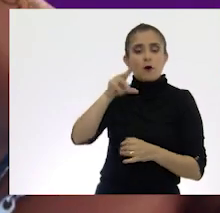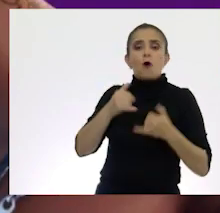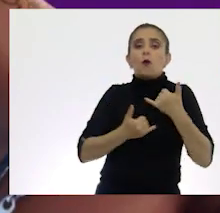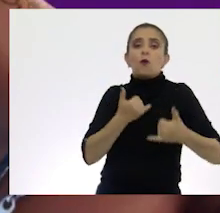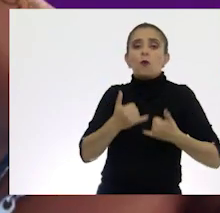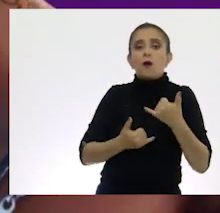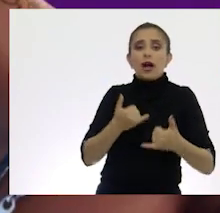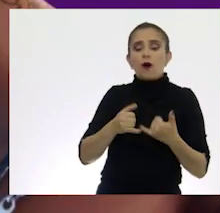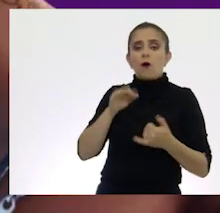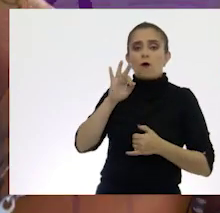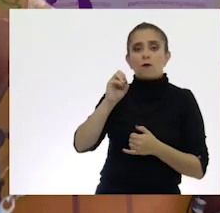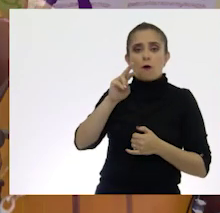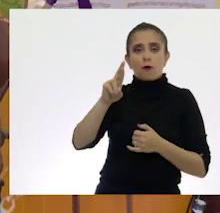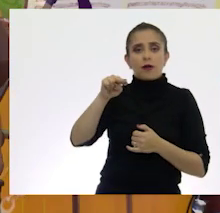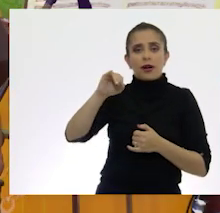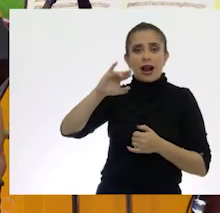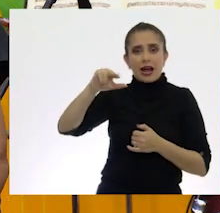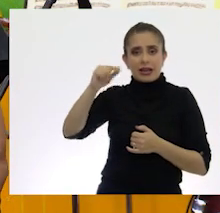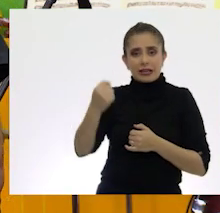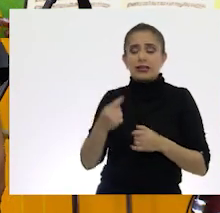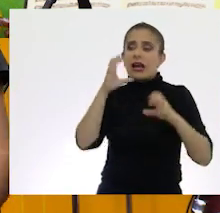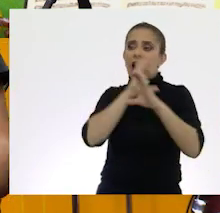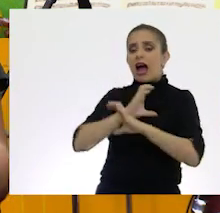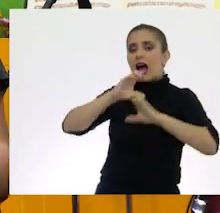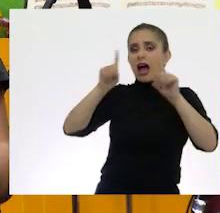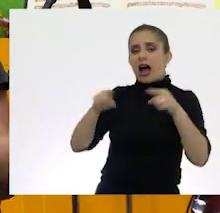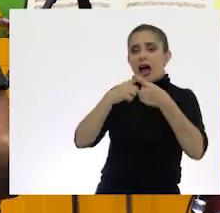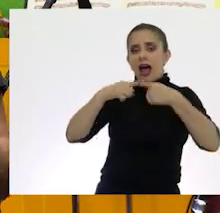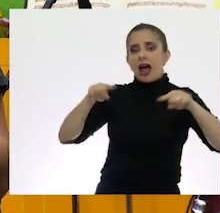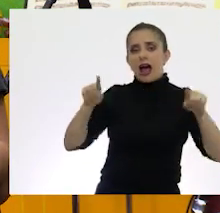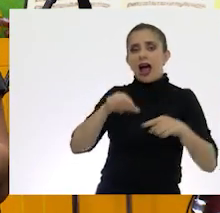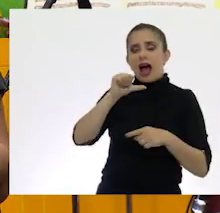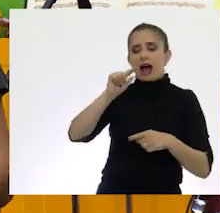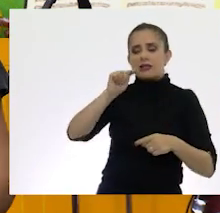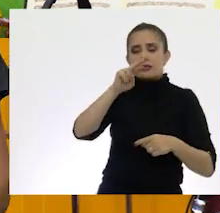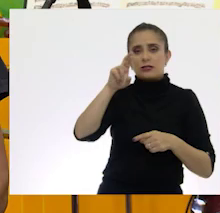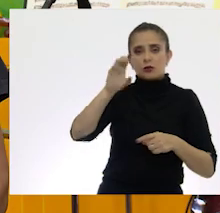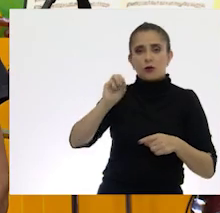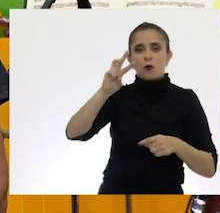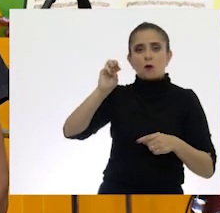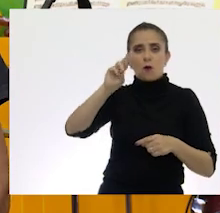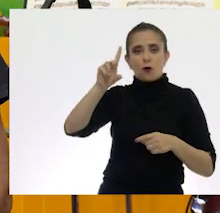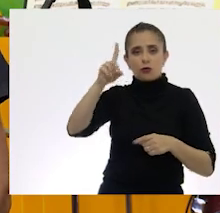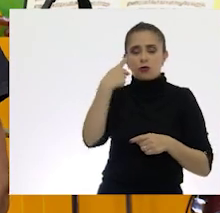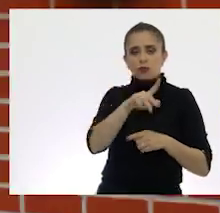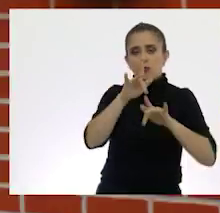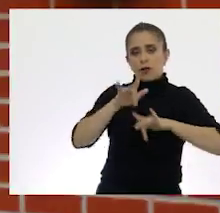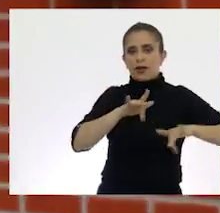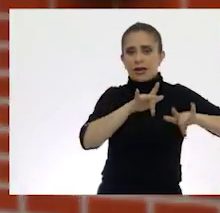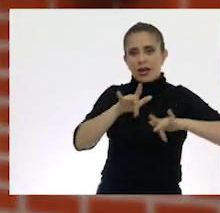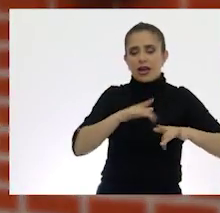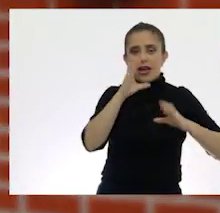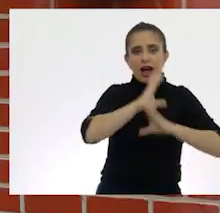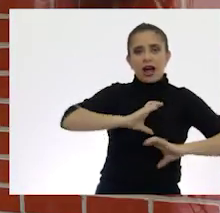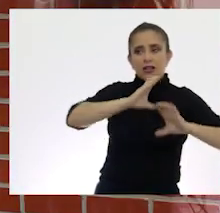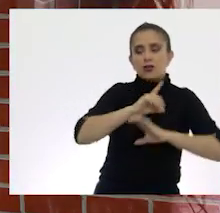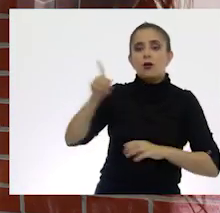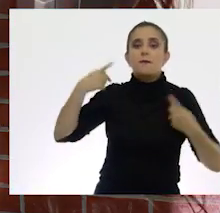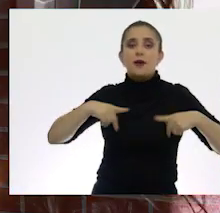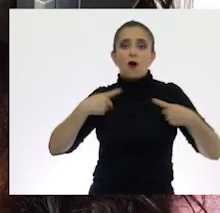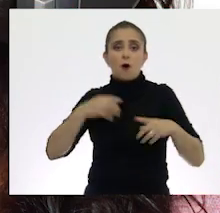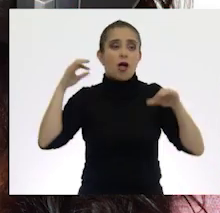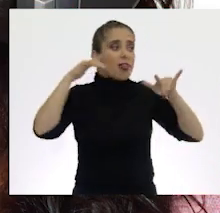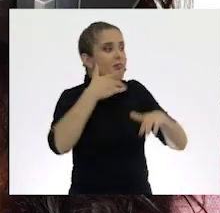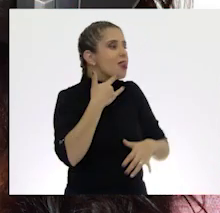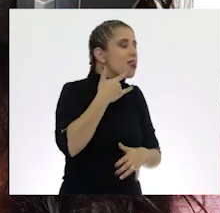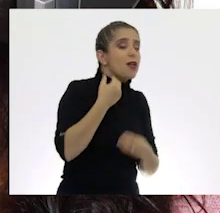vivo dentro del videojuego Fortnite, basados en canciones de su álbum Astro World. 8. ¿Sabías